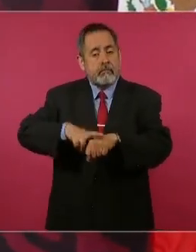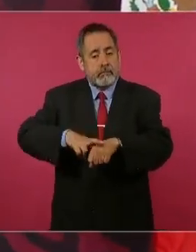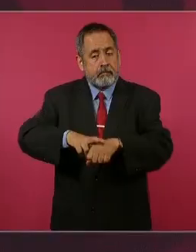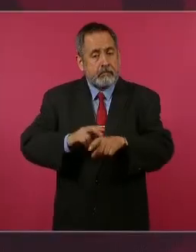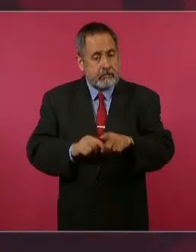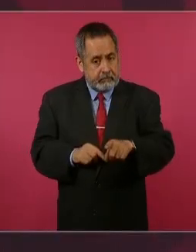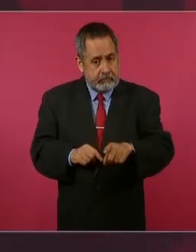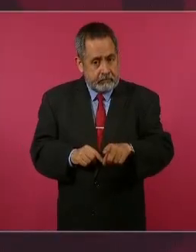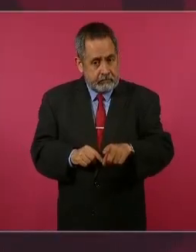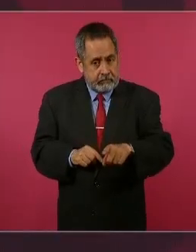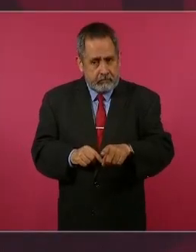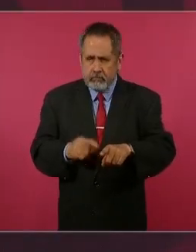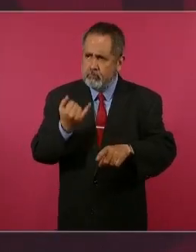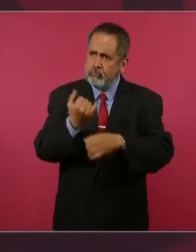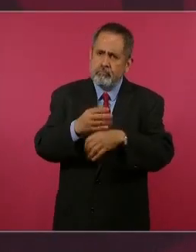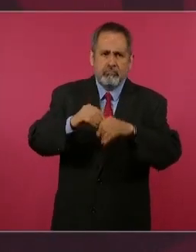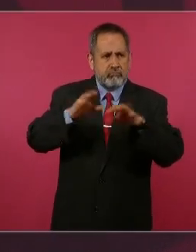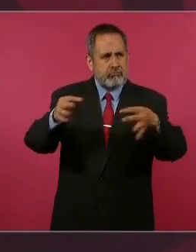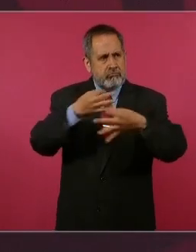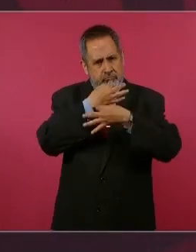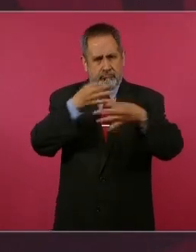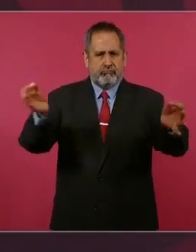dio a conocer